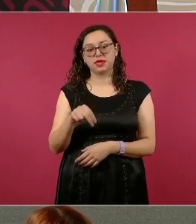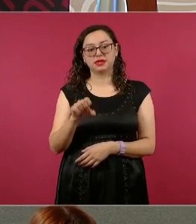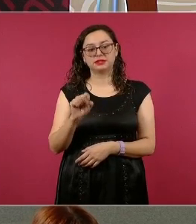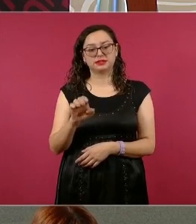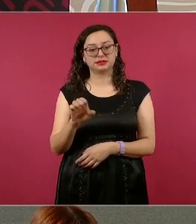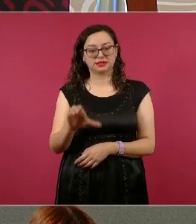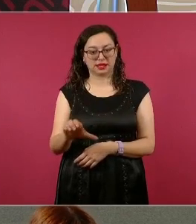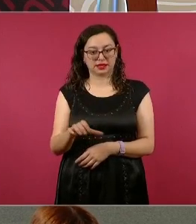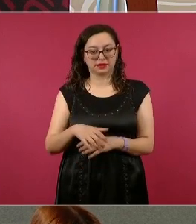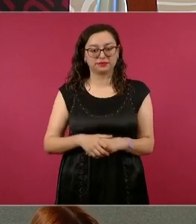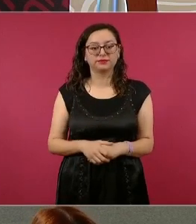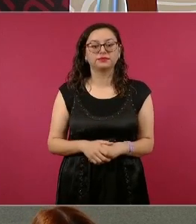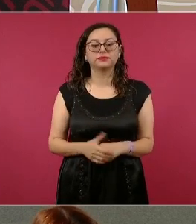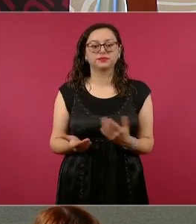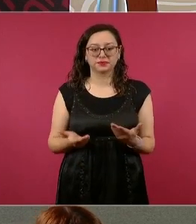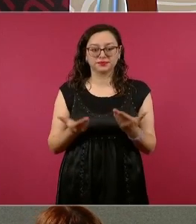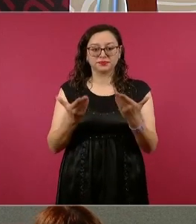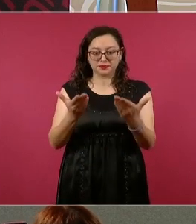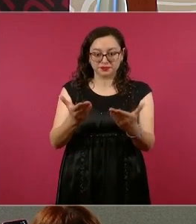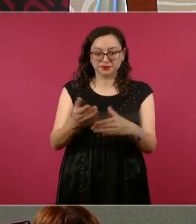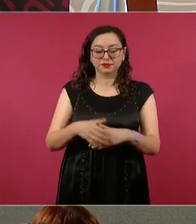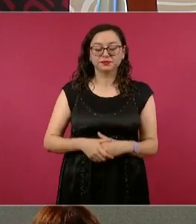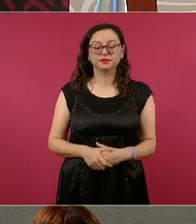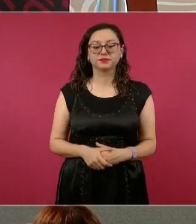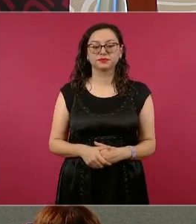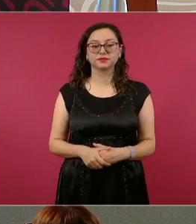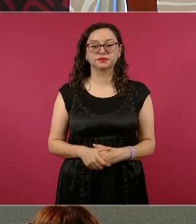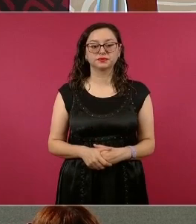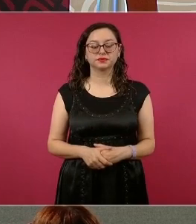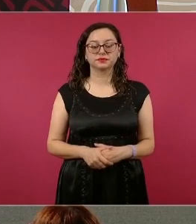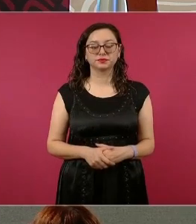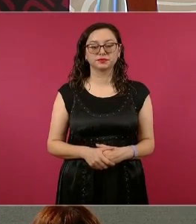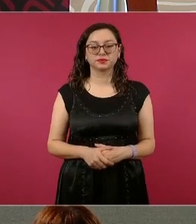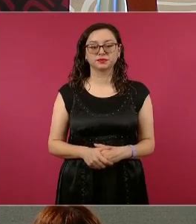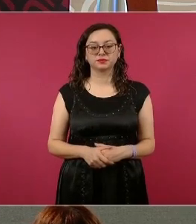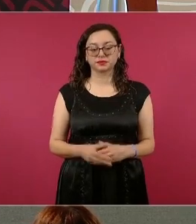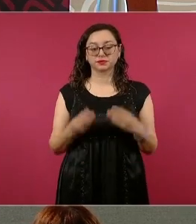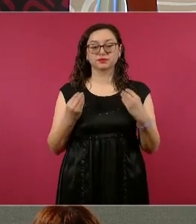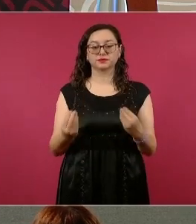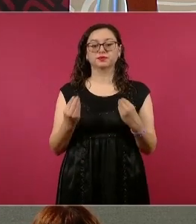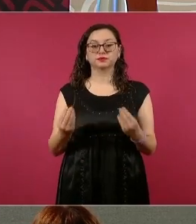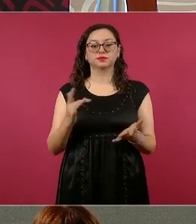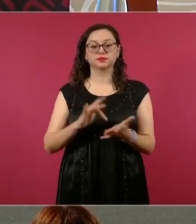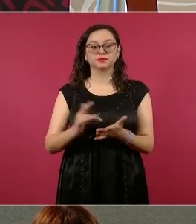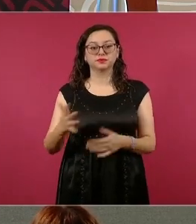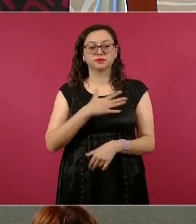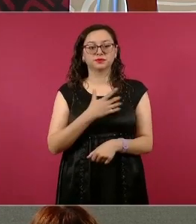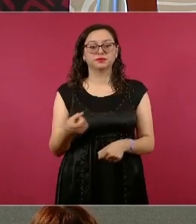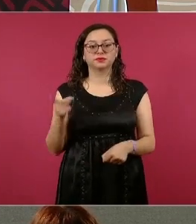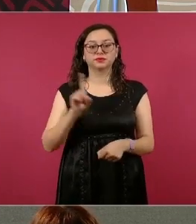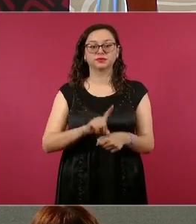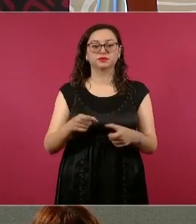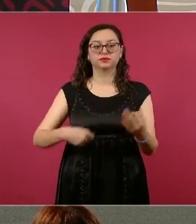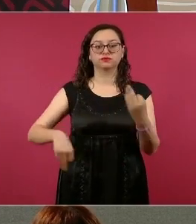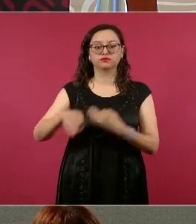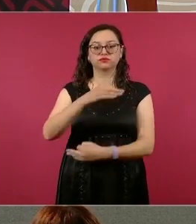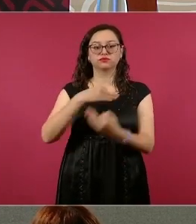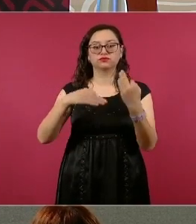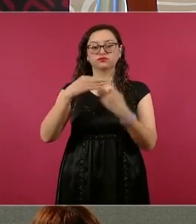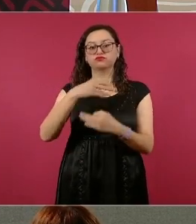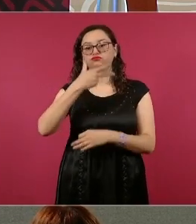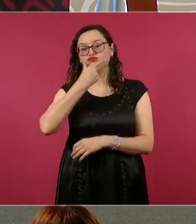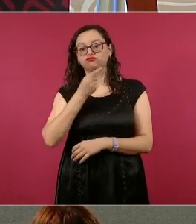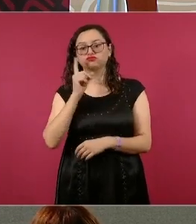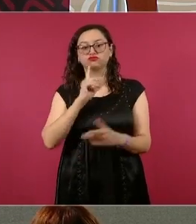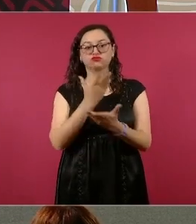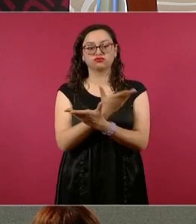por favor, gobernadora Indira Vizcaíno. Muchas gracias, muy buenos días a todas y a todos. Me da mucho gusto poder saludar desde